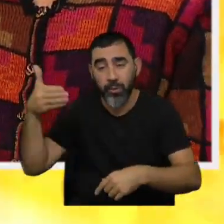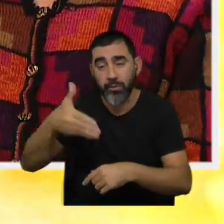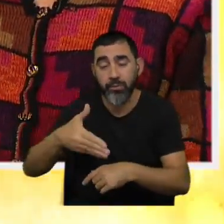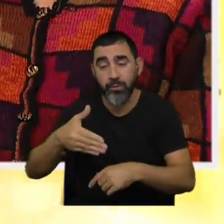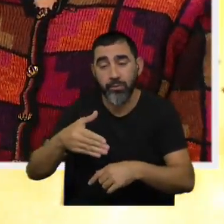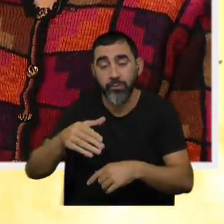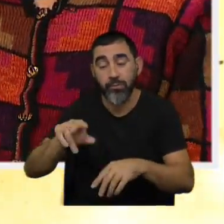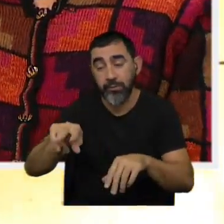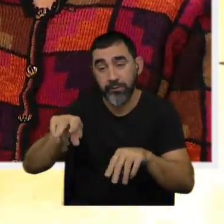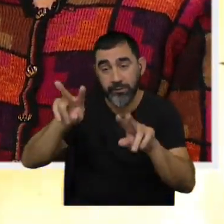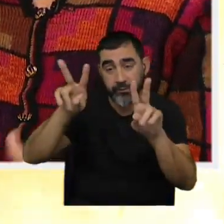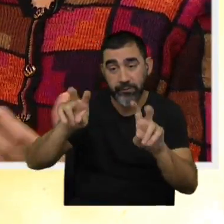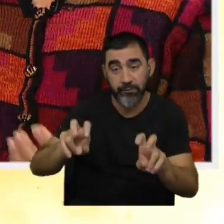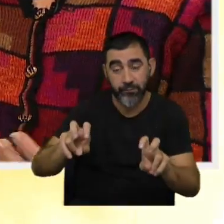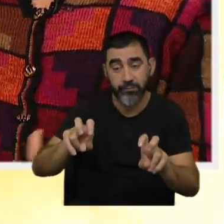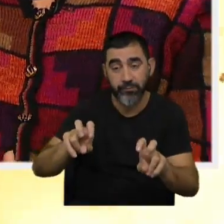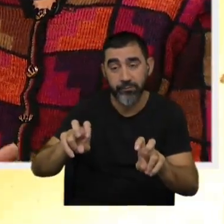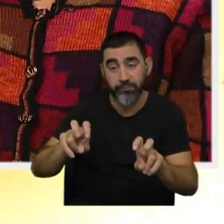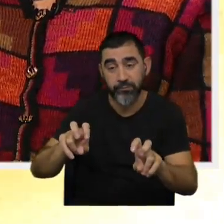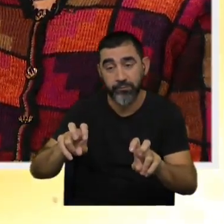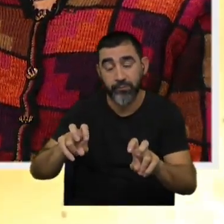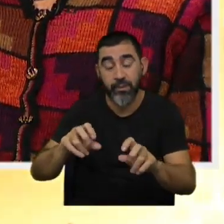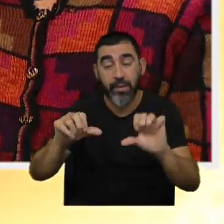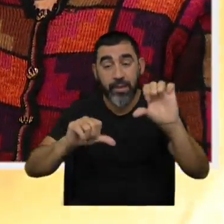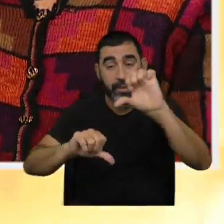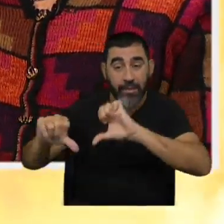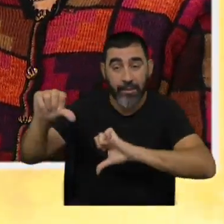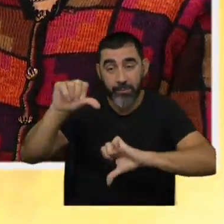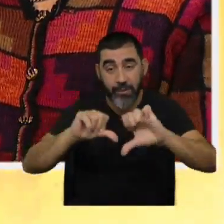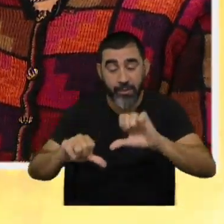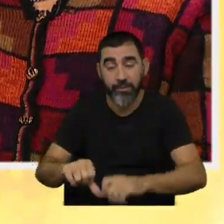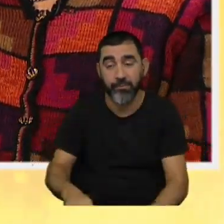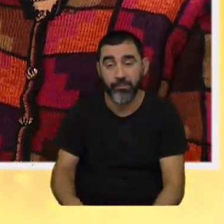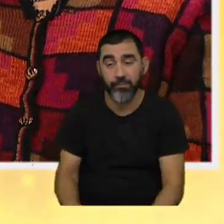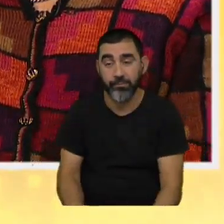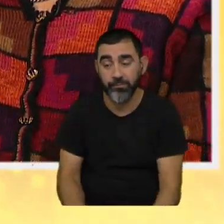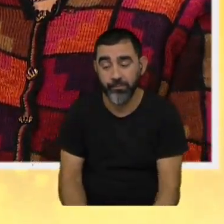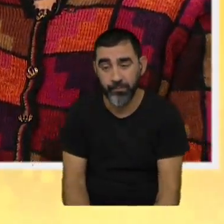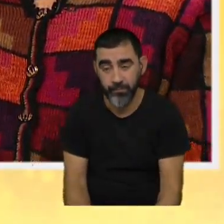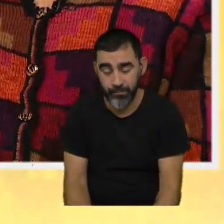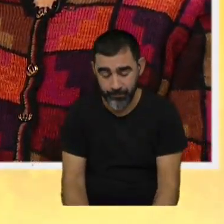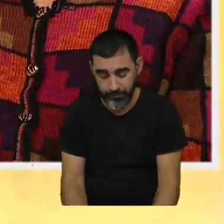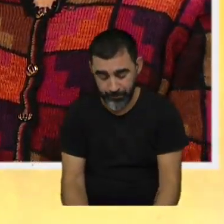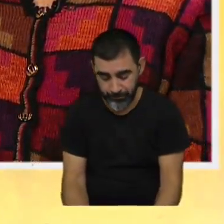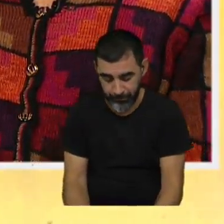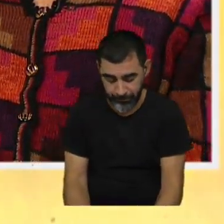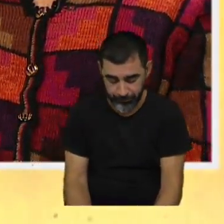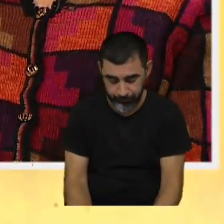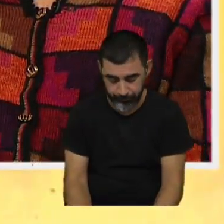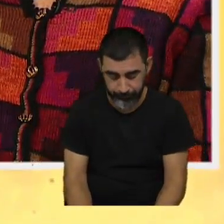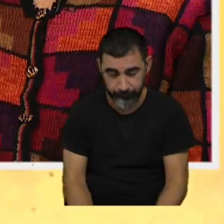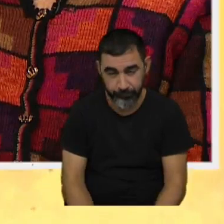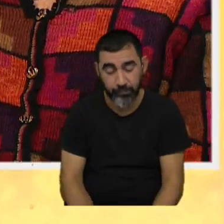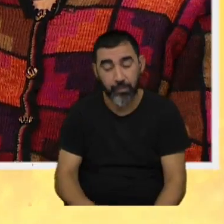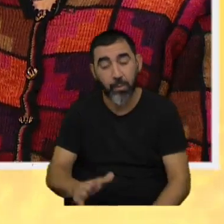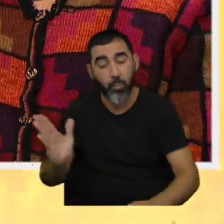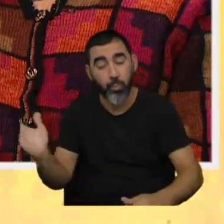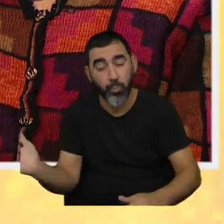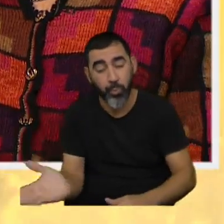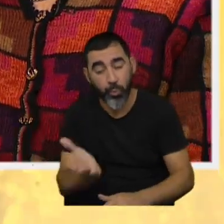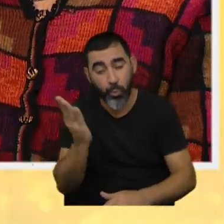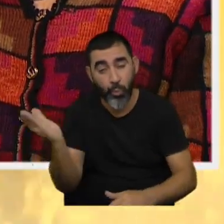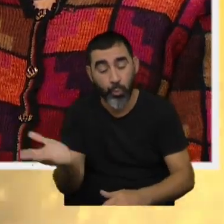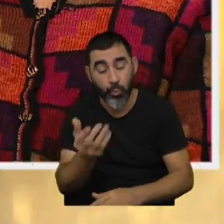parte justamente de lo que tenía que ver con la química, de esa interacción. Para la producción